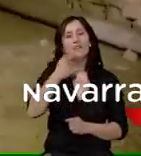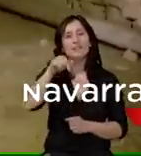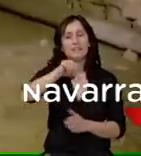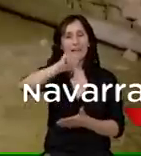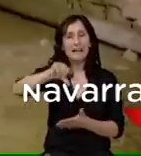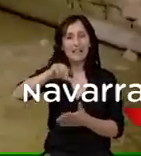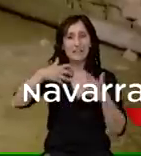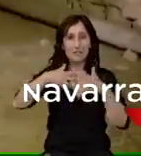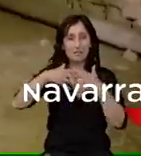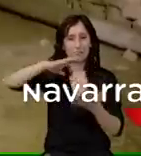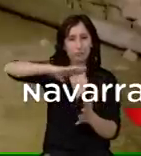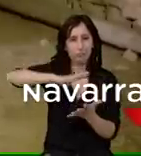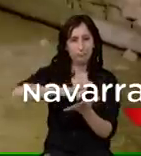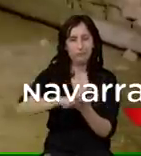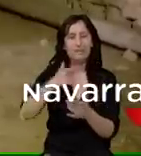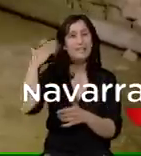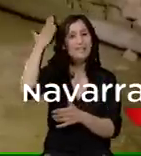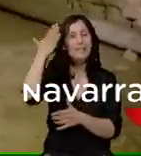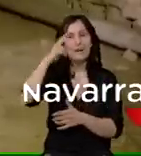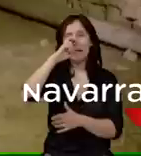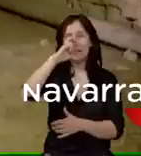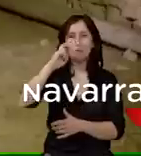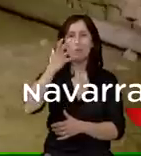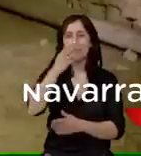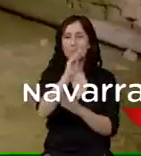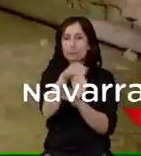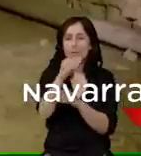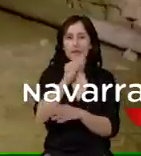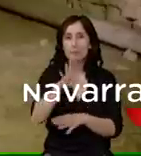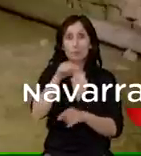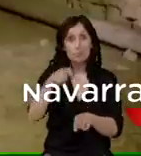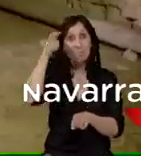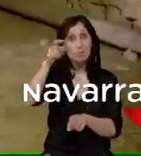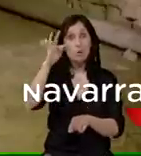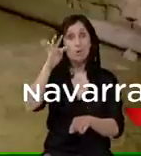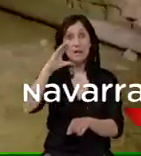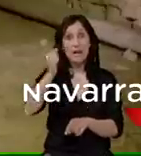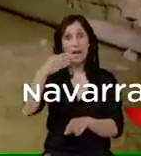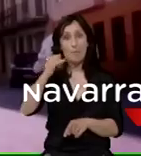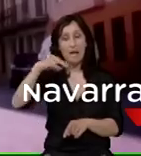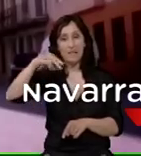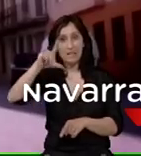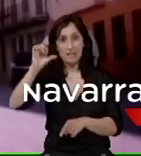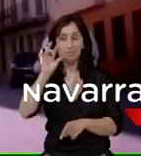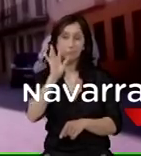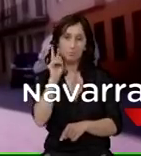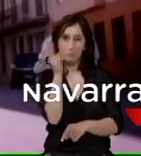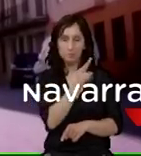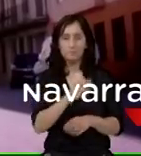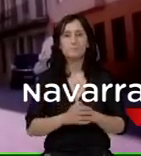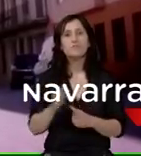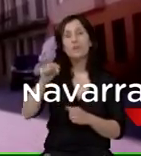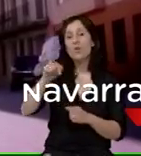más antiguo y mejor conservado de todo Navarra. Se encuentra aquí, en Cabanillas. Aquí lo tenéis. Hola, soy Elujo de